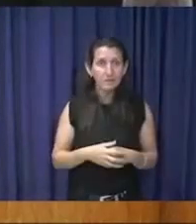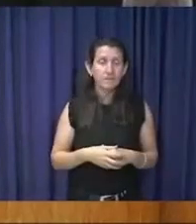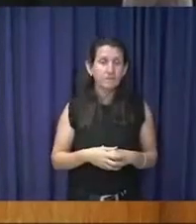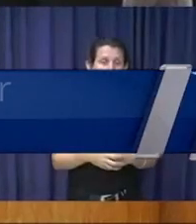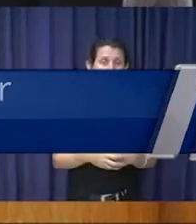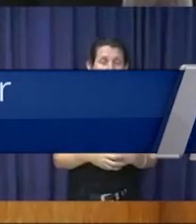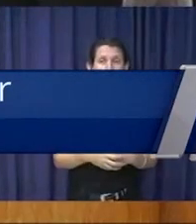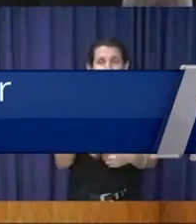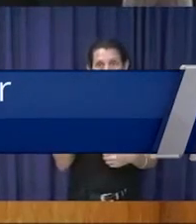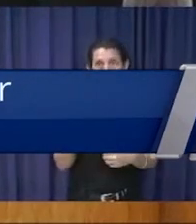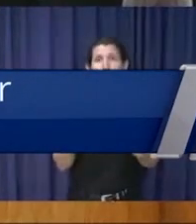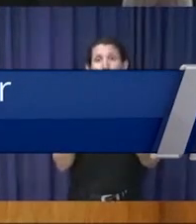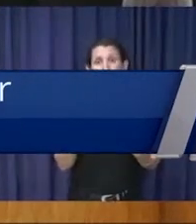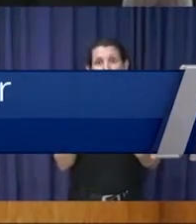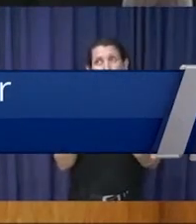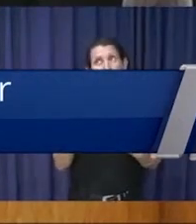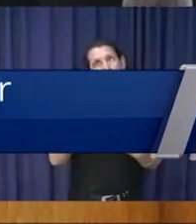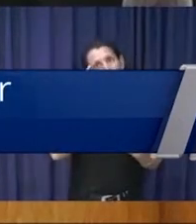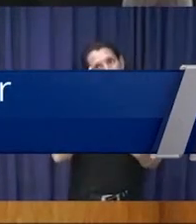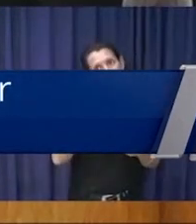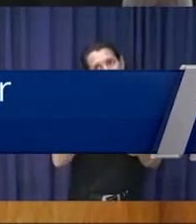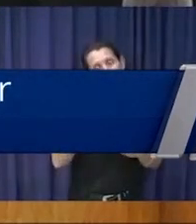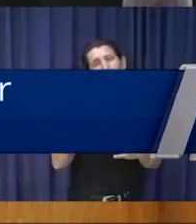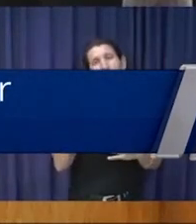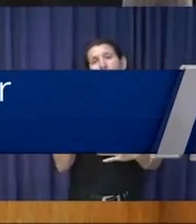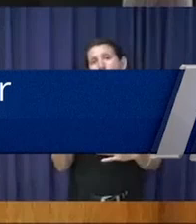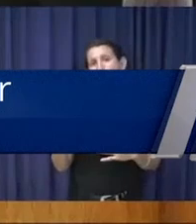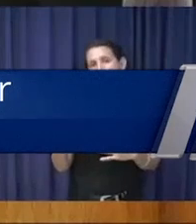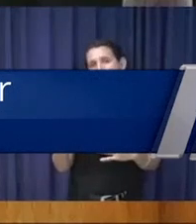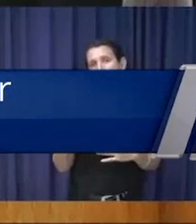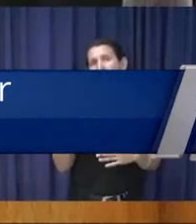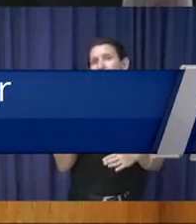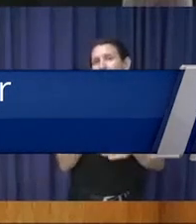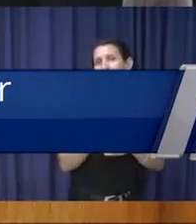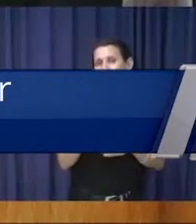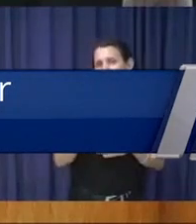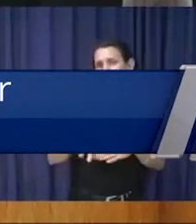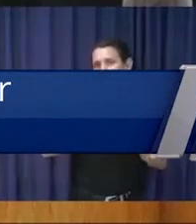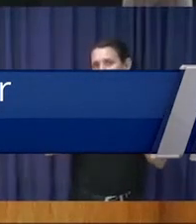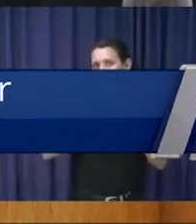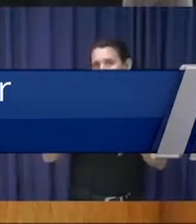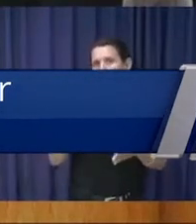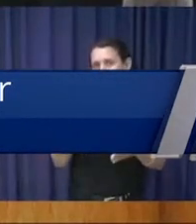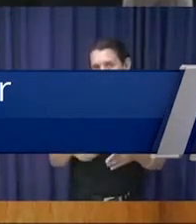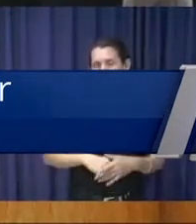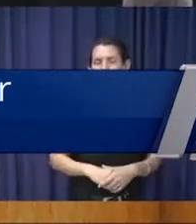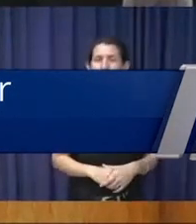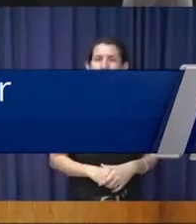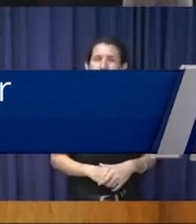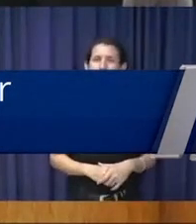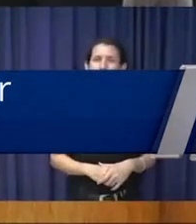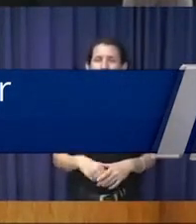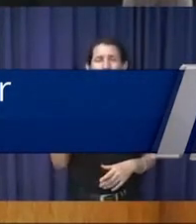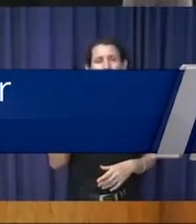la posibilidad y la esperanza futura de algún día ser jubilados a través de esta caja de jubilaciones. Y creo